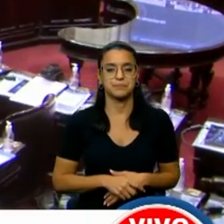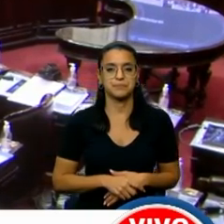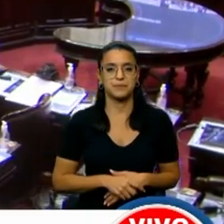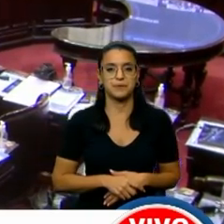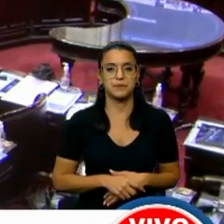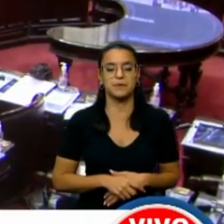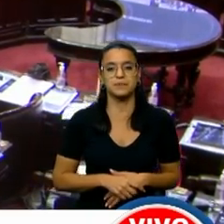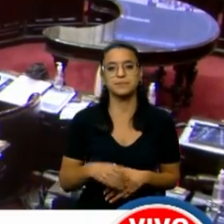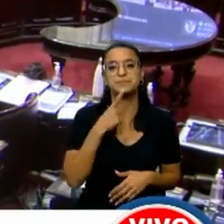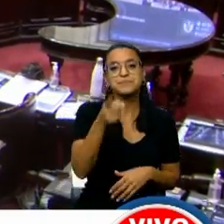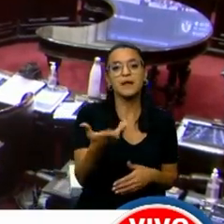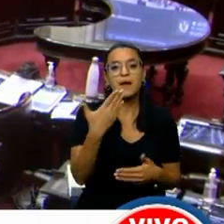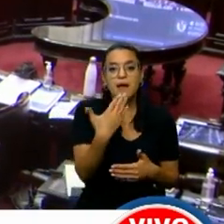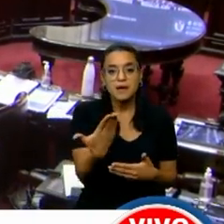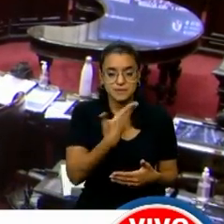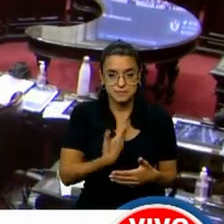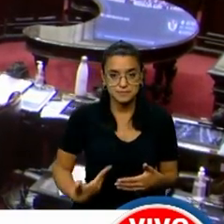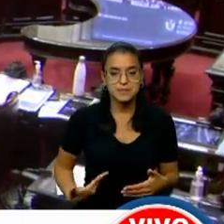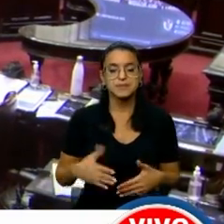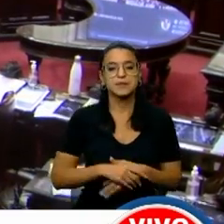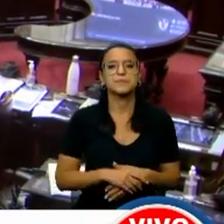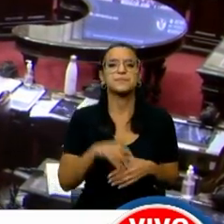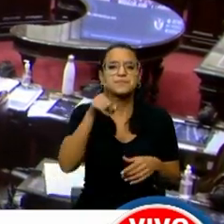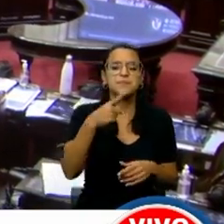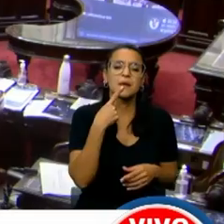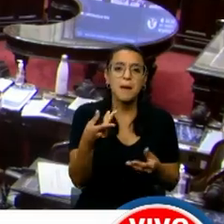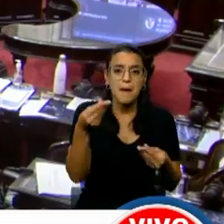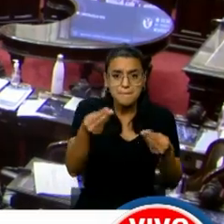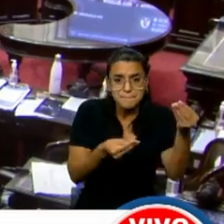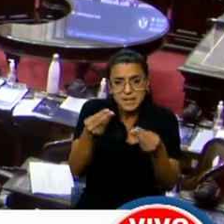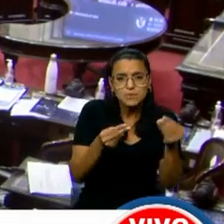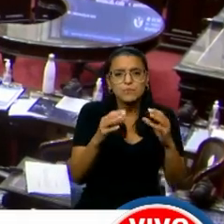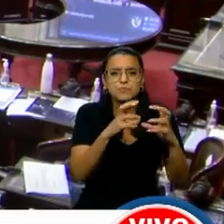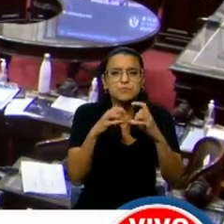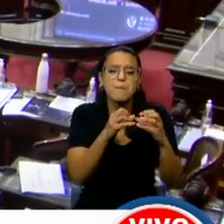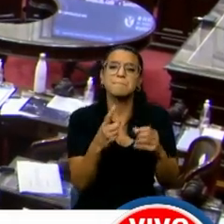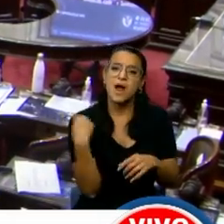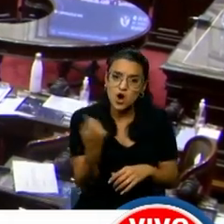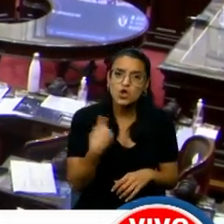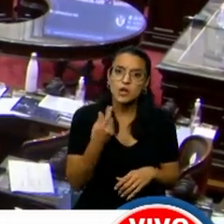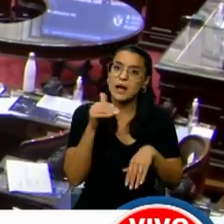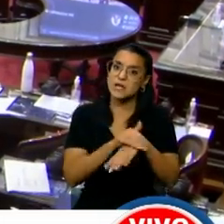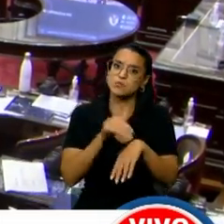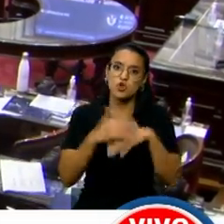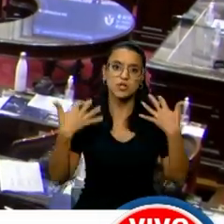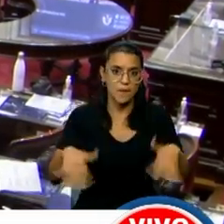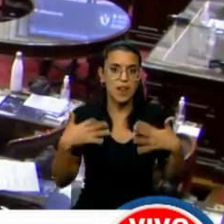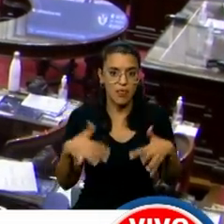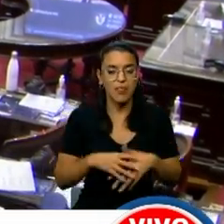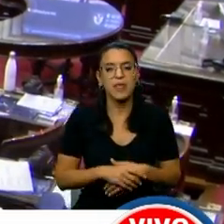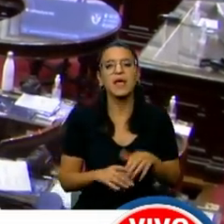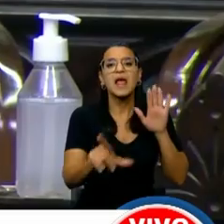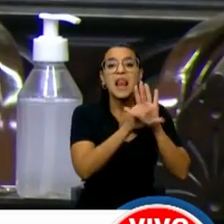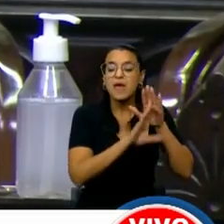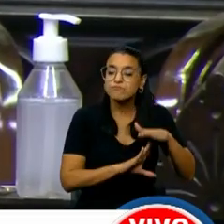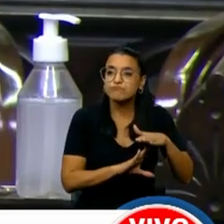ya sé señor presidente trata de un presupuesto presidente para nosotros es una gran responsabilidad la